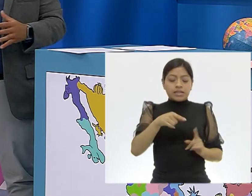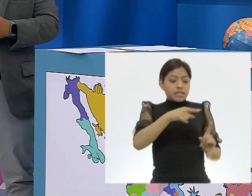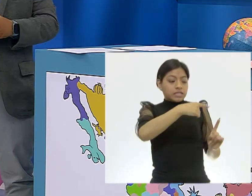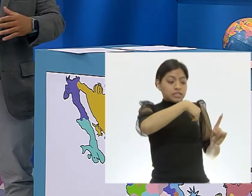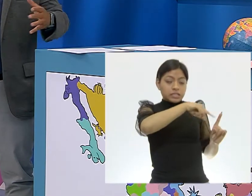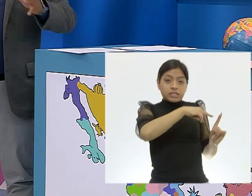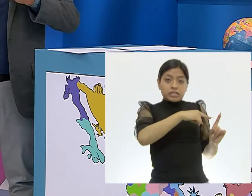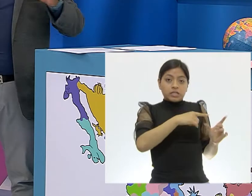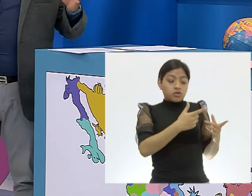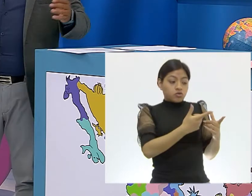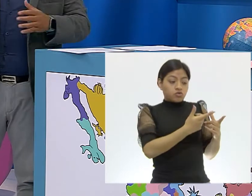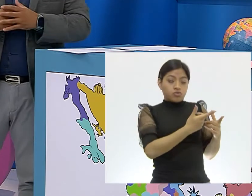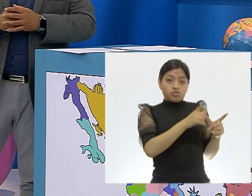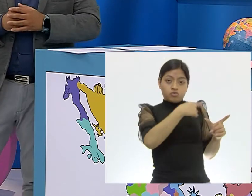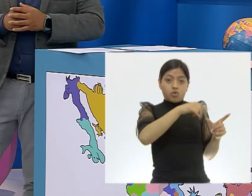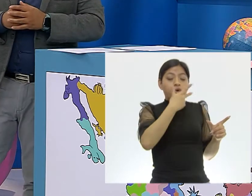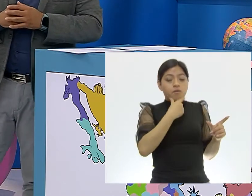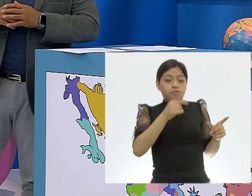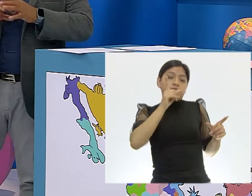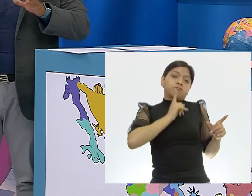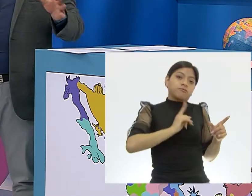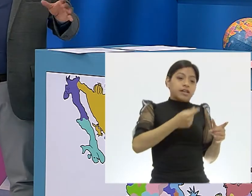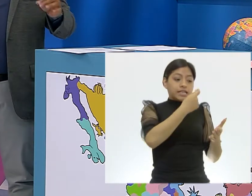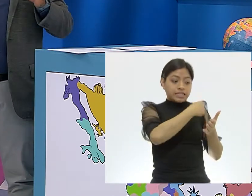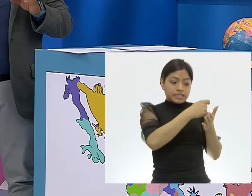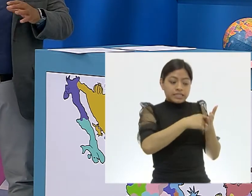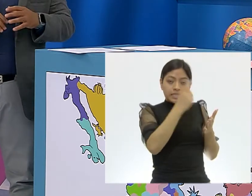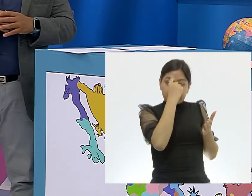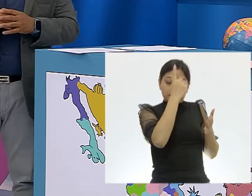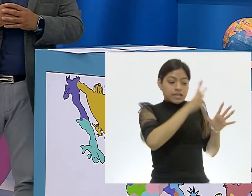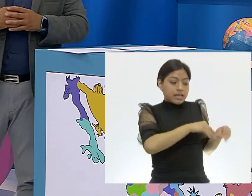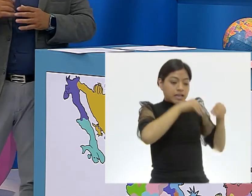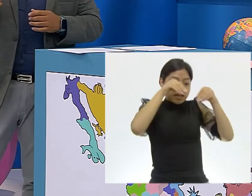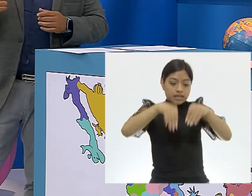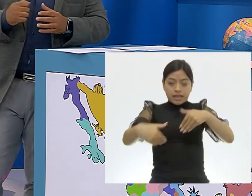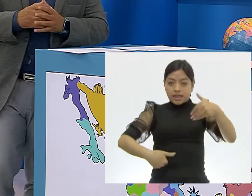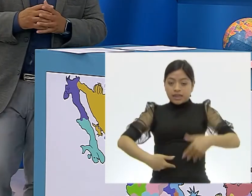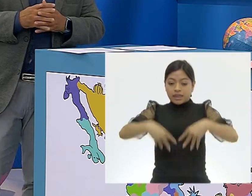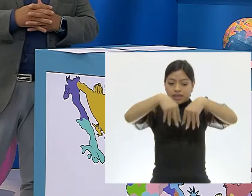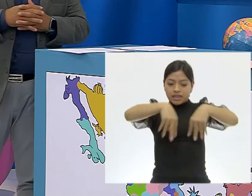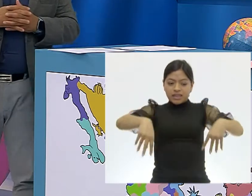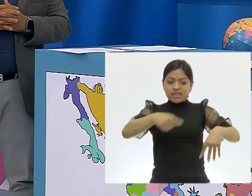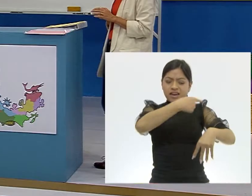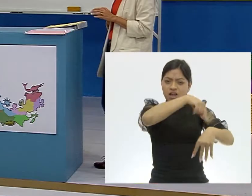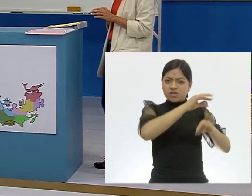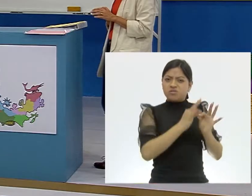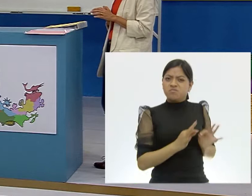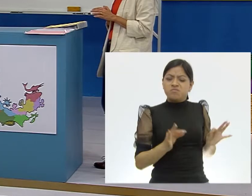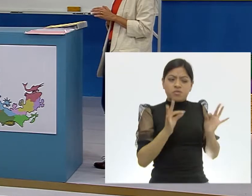en la actualidad y bueno, en general, la importancia de un dramaturgo?